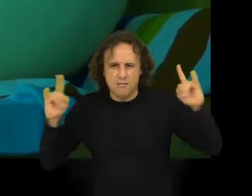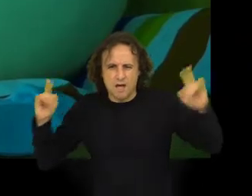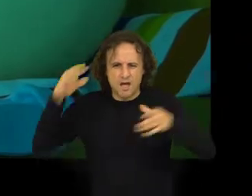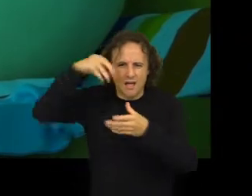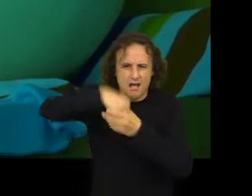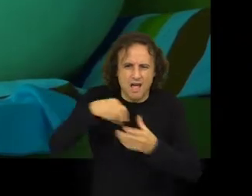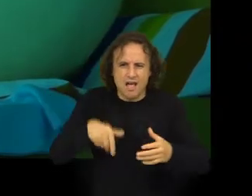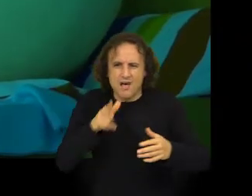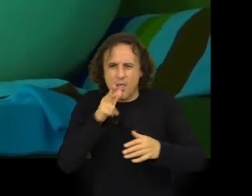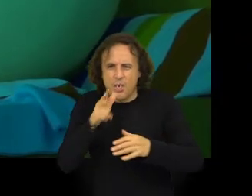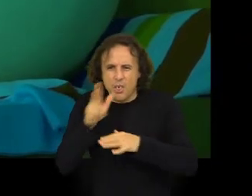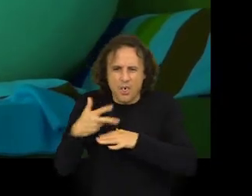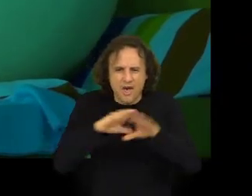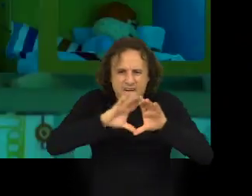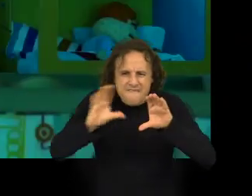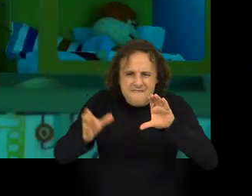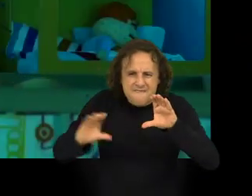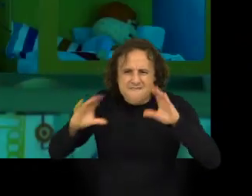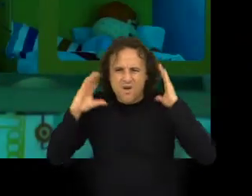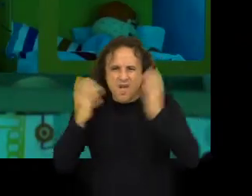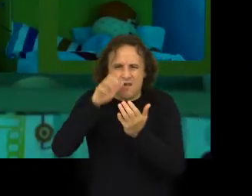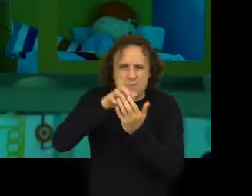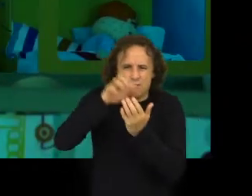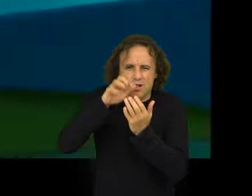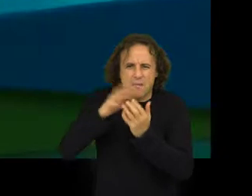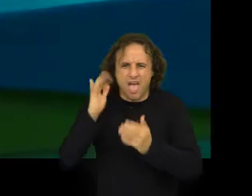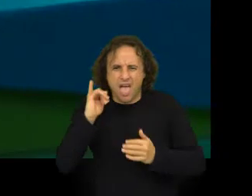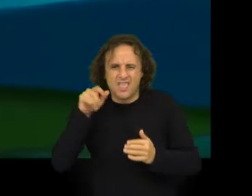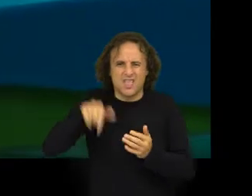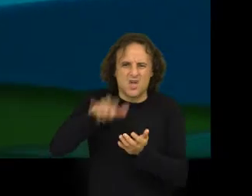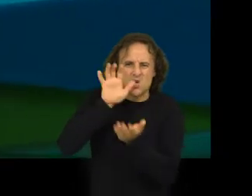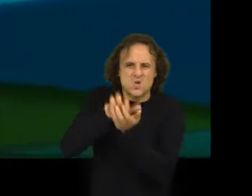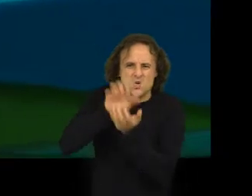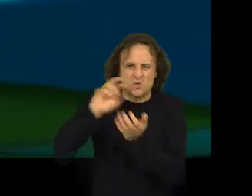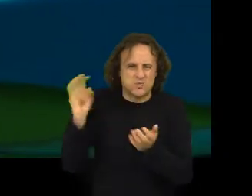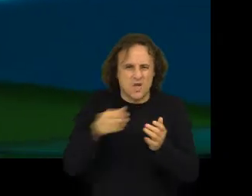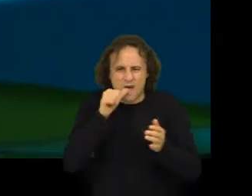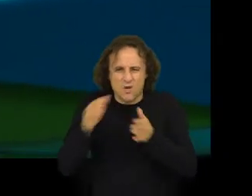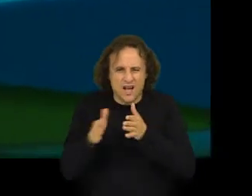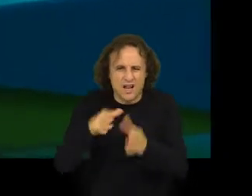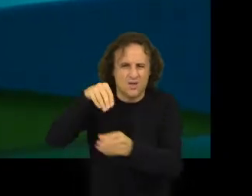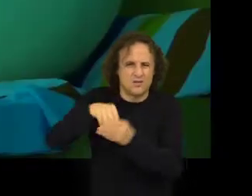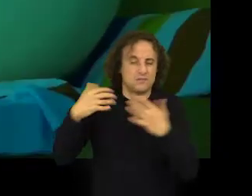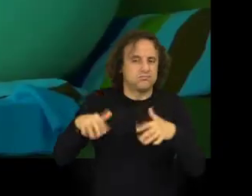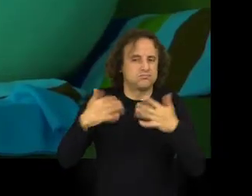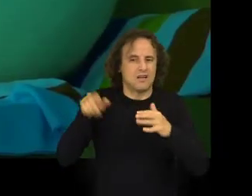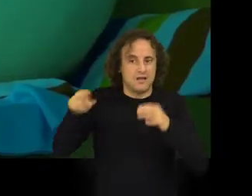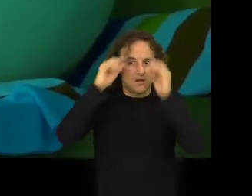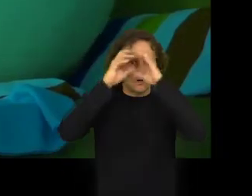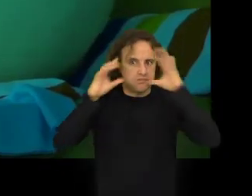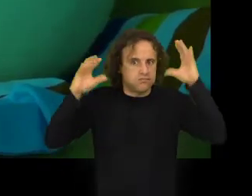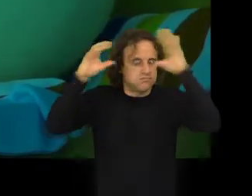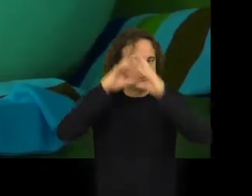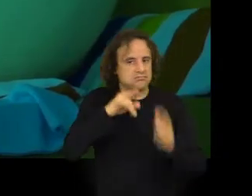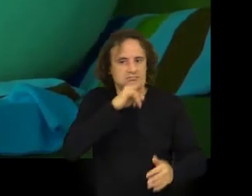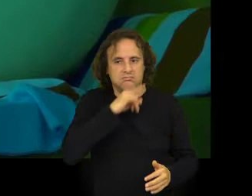nela había unha anaconda, un hipopótamo. E non sei cantos crocodilos no río. ¡Buah! ¡Qué soño